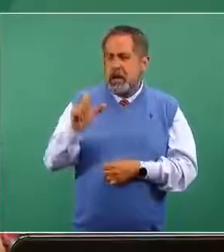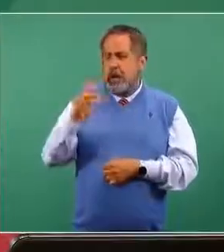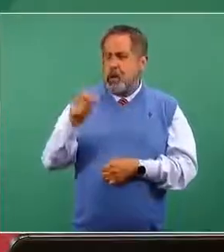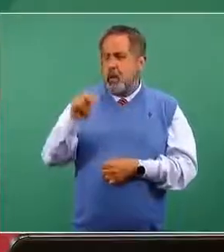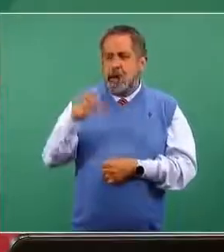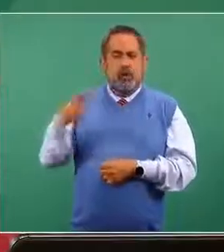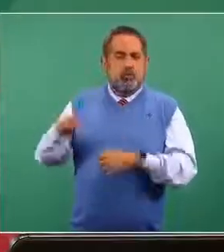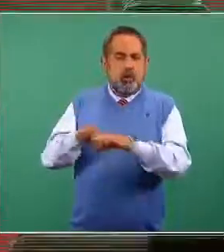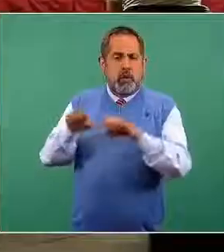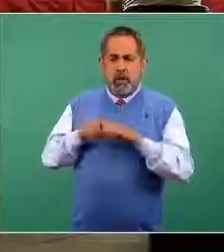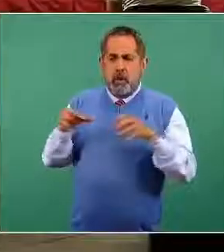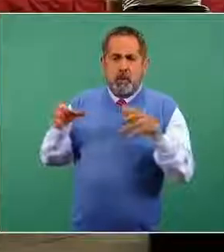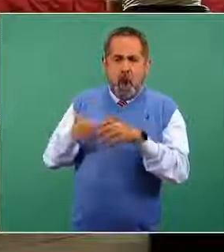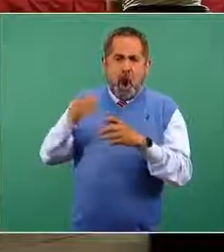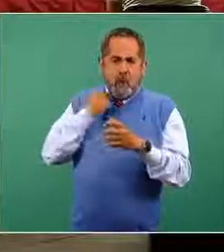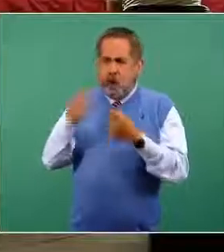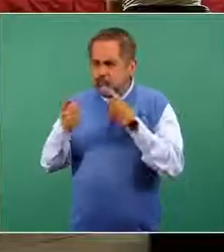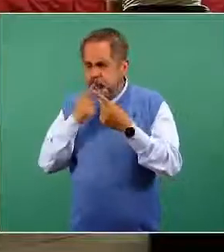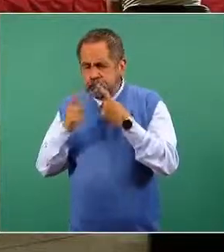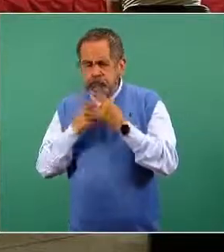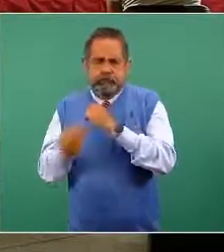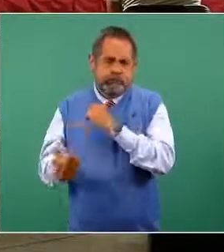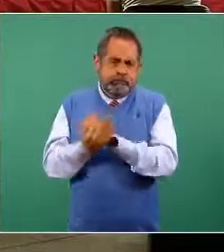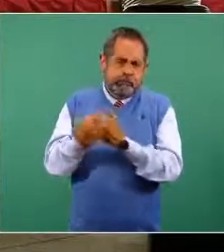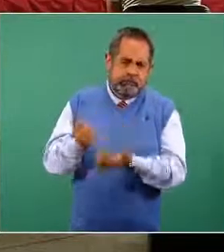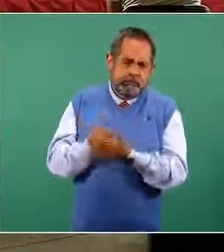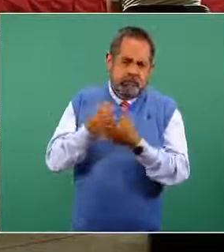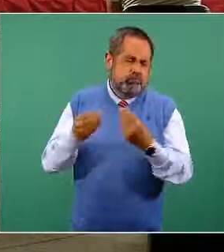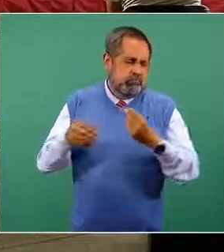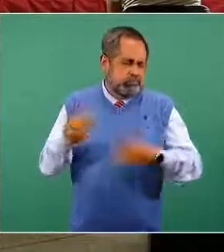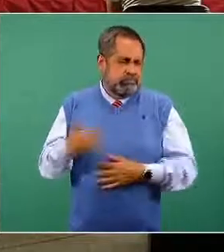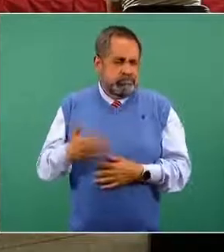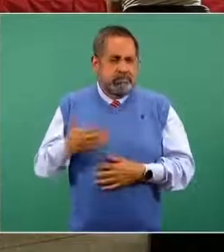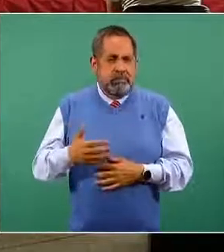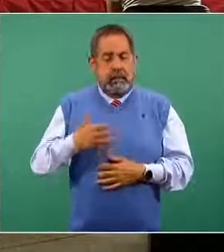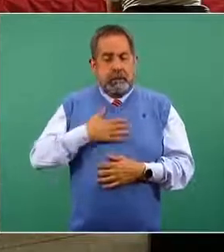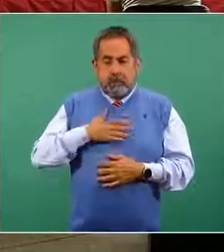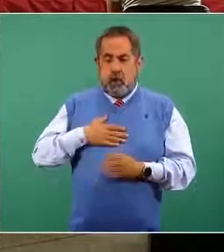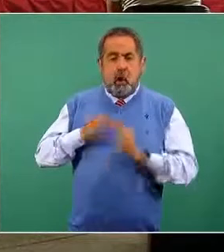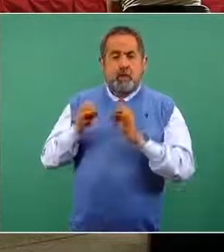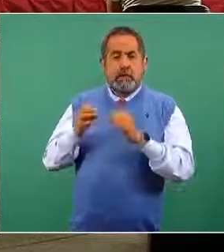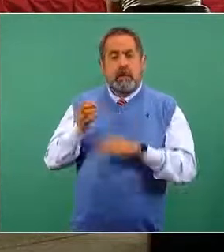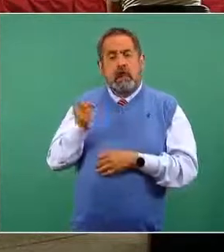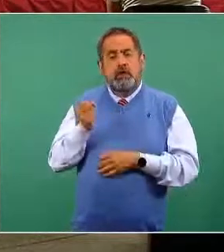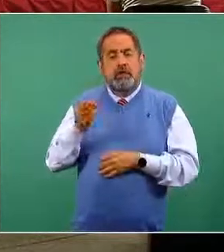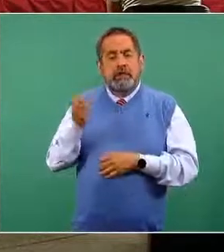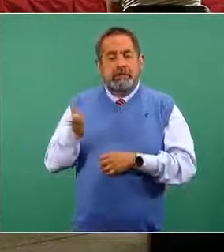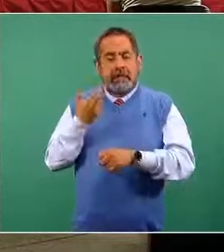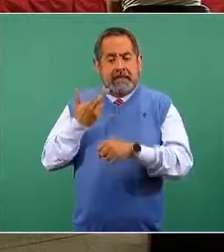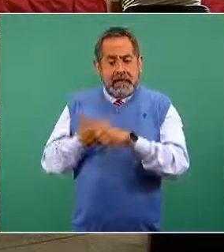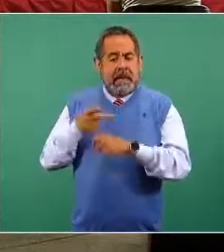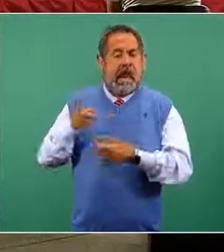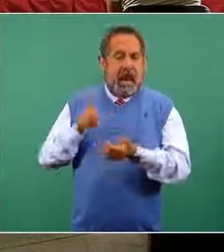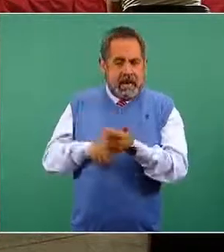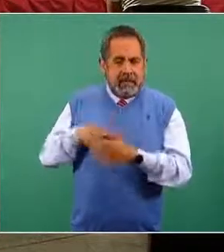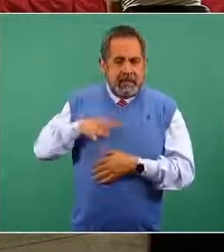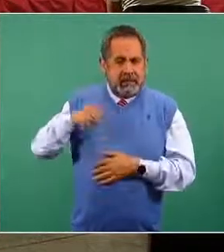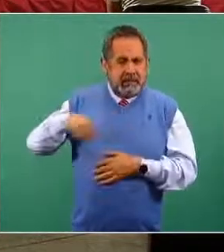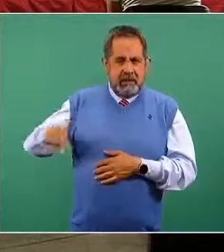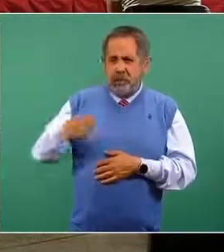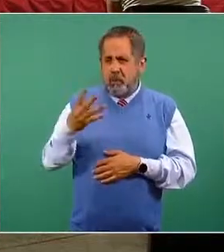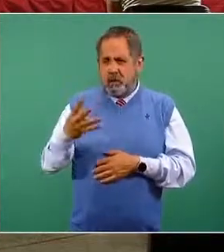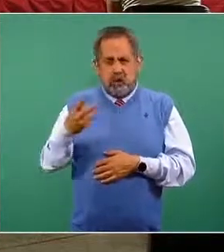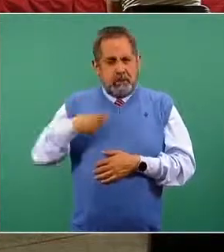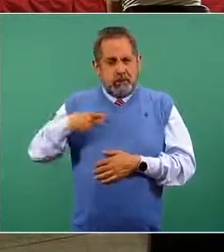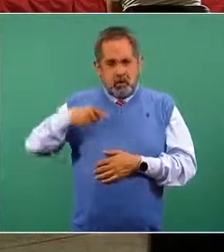equipo jurídico que está con ella, que nos ayudan mucho en esto. También en mi propia oficina, en la subsecretaría, hay